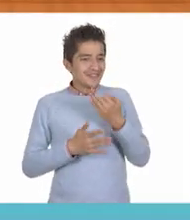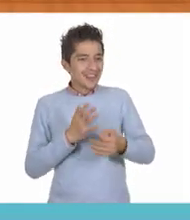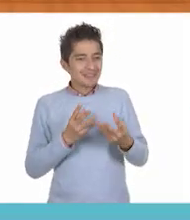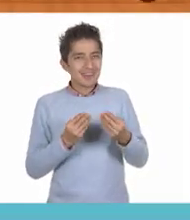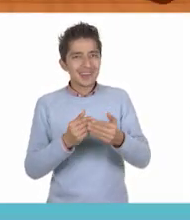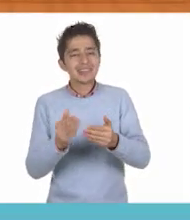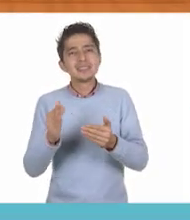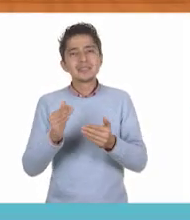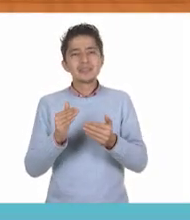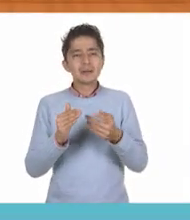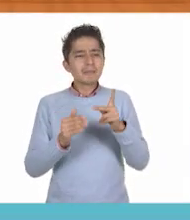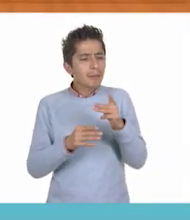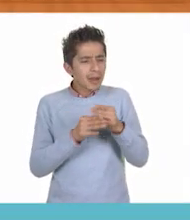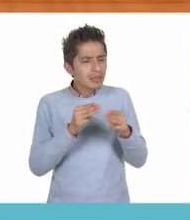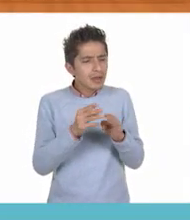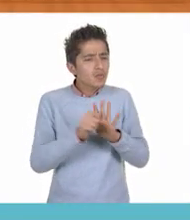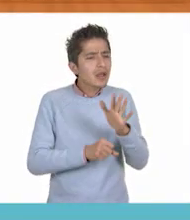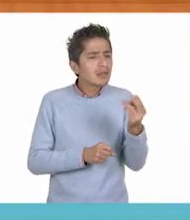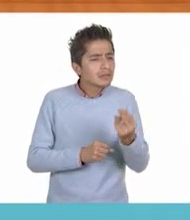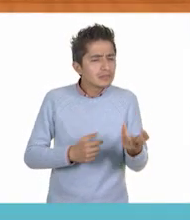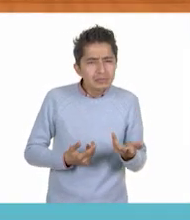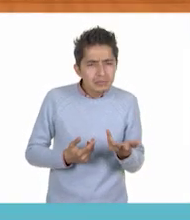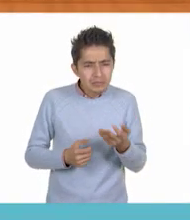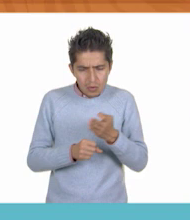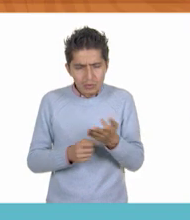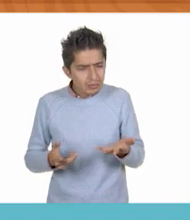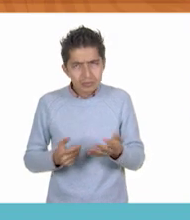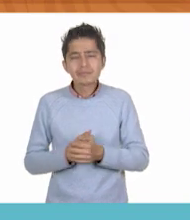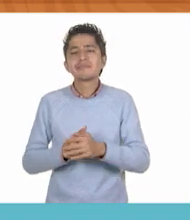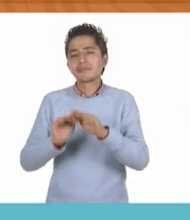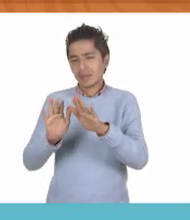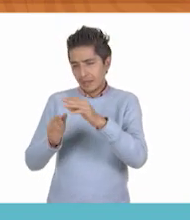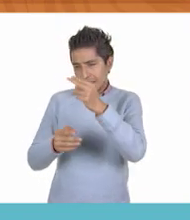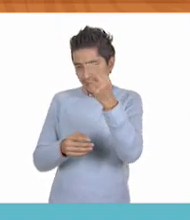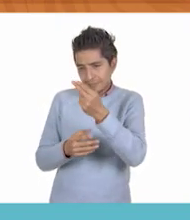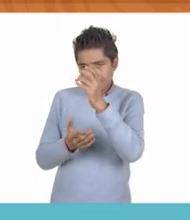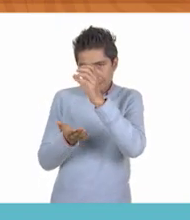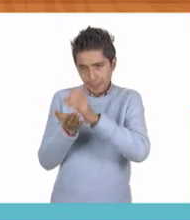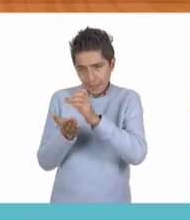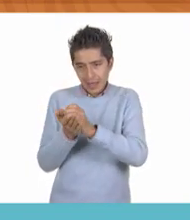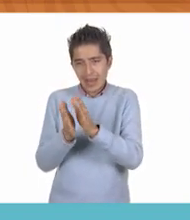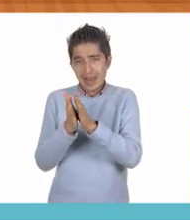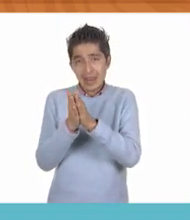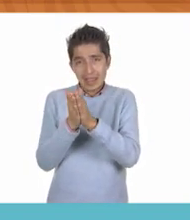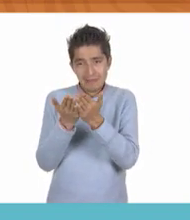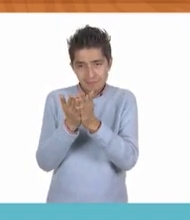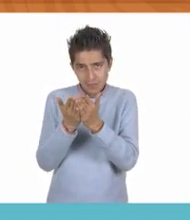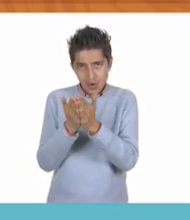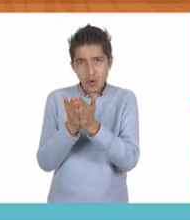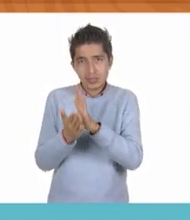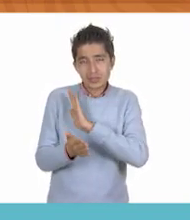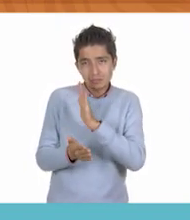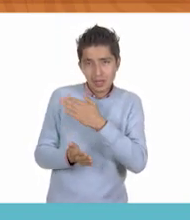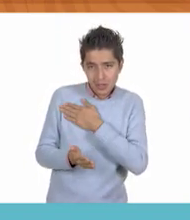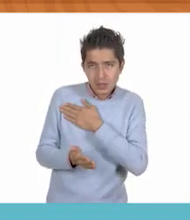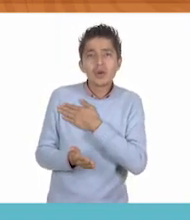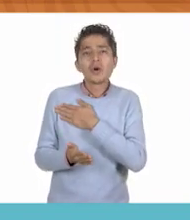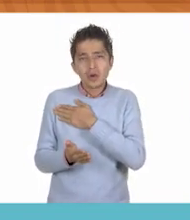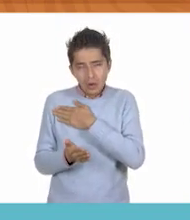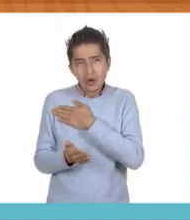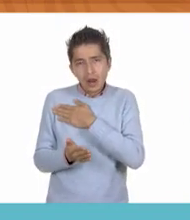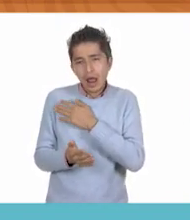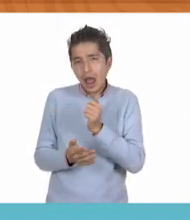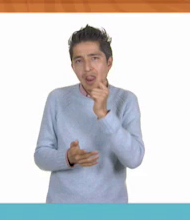ansiosa, pero ¿qué materiales vamos a necesitar para hoy? Vamos a necesitar cuaderno, libro de texto de español, algo con